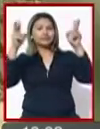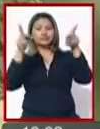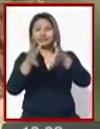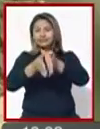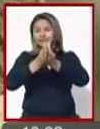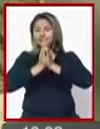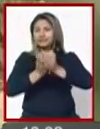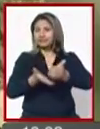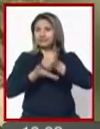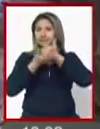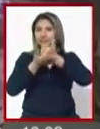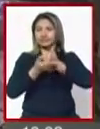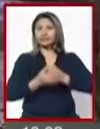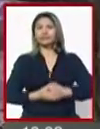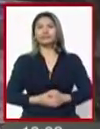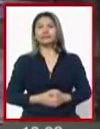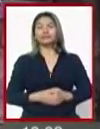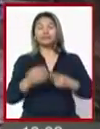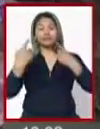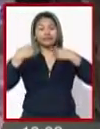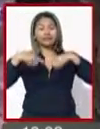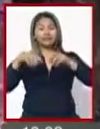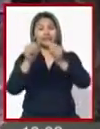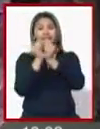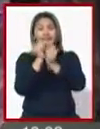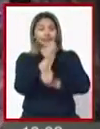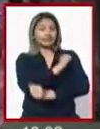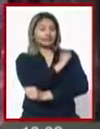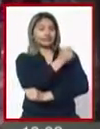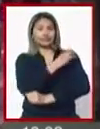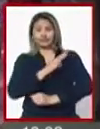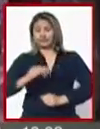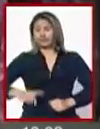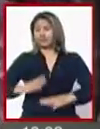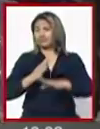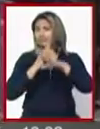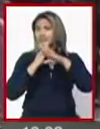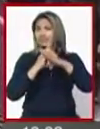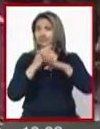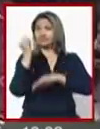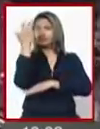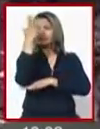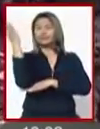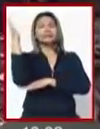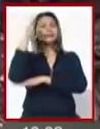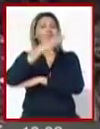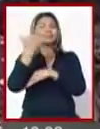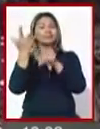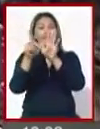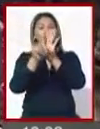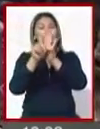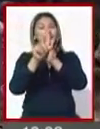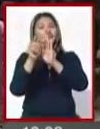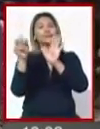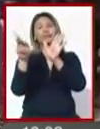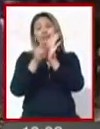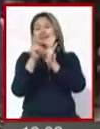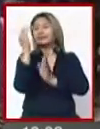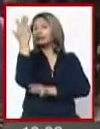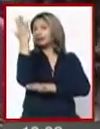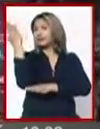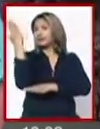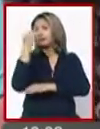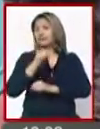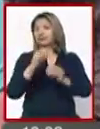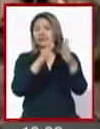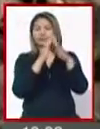nos pidieron auxilio y acudimos junto con la autoridad municipal para evitar esta tala, porque hay una ley que prohíbe la tala de árboles